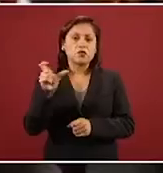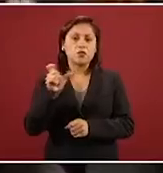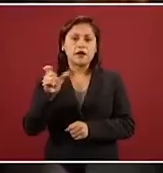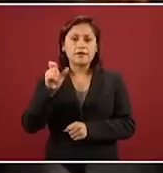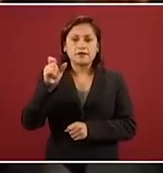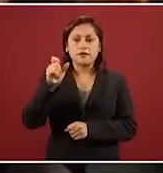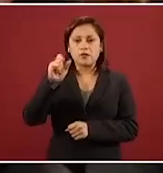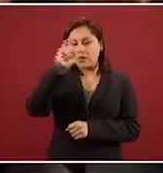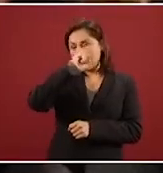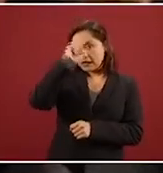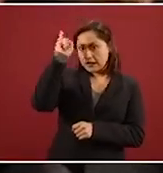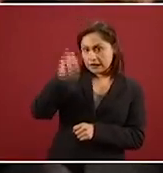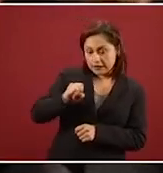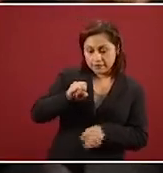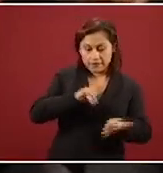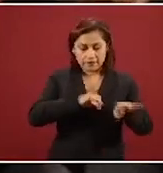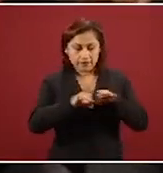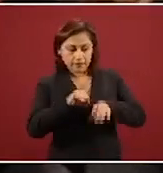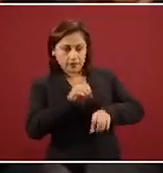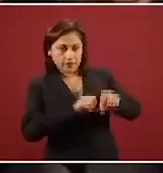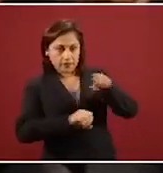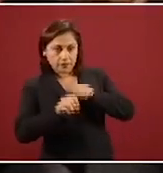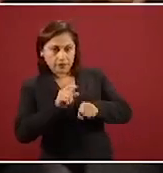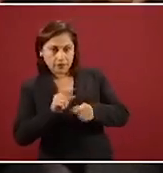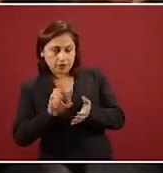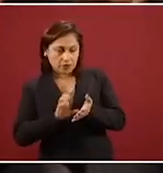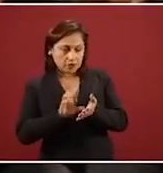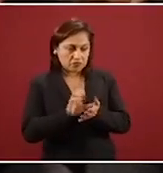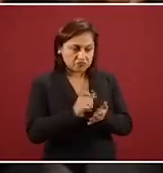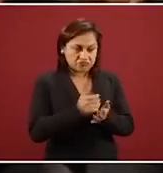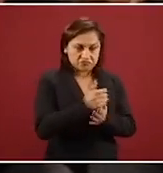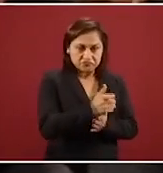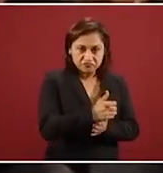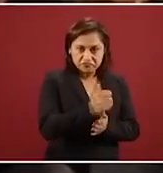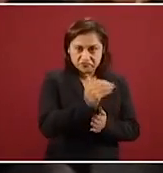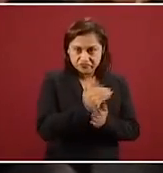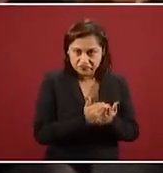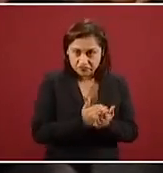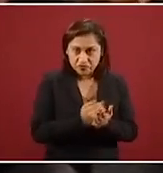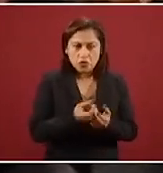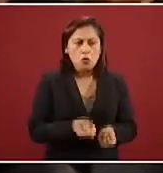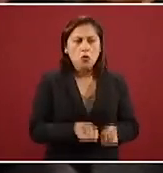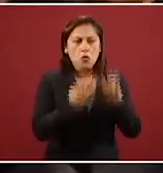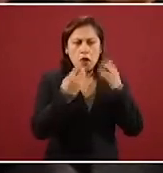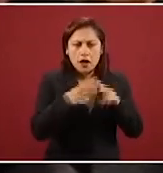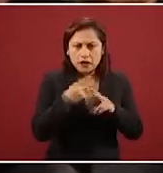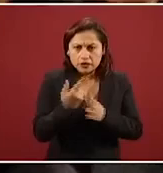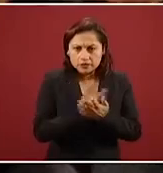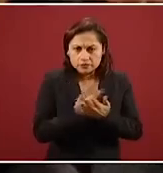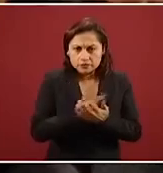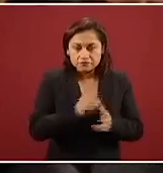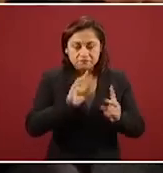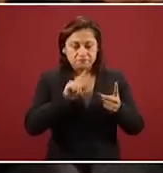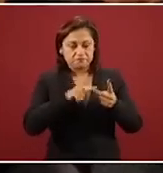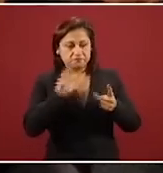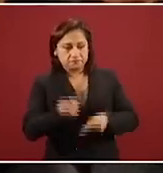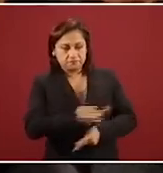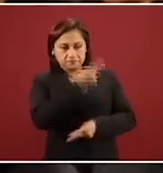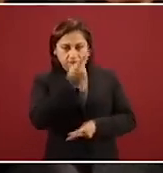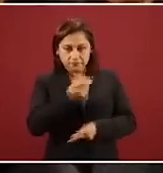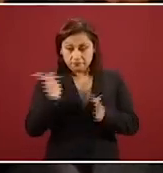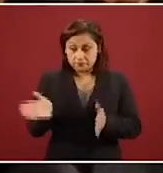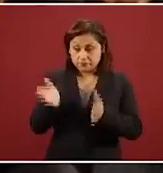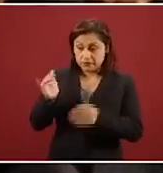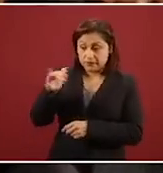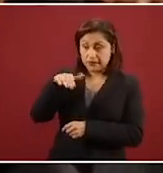tienen hasta ahora? ¿Considera que mejorar la atención del IMSS podría estimular estos pagos